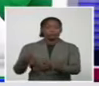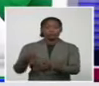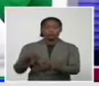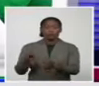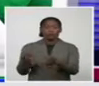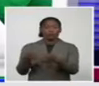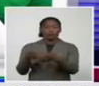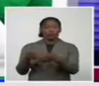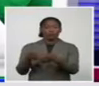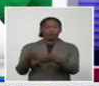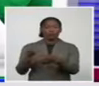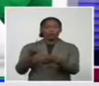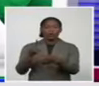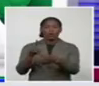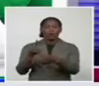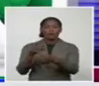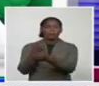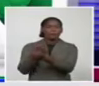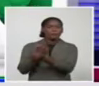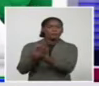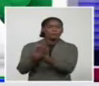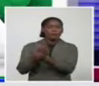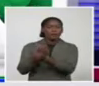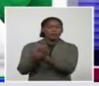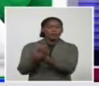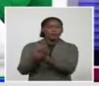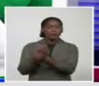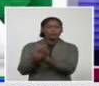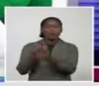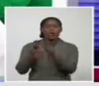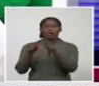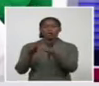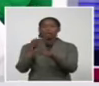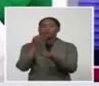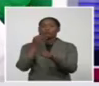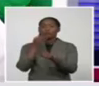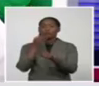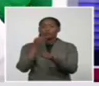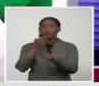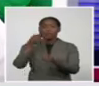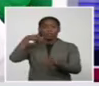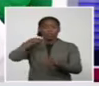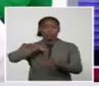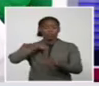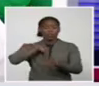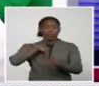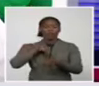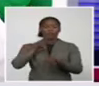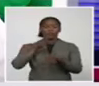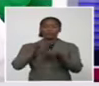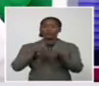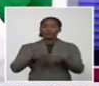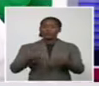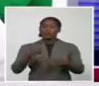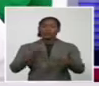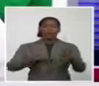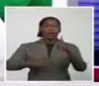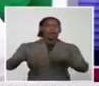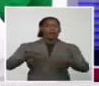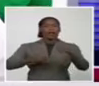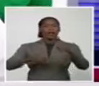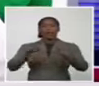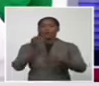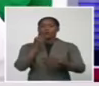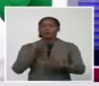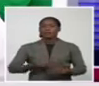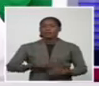alguna secuela de la enfermedad. Incluso ayer una persona